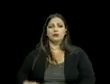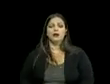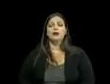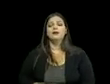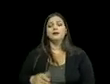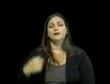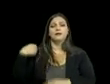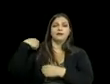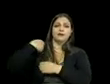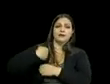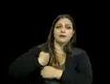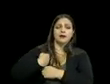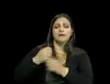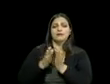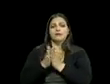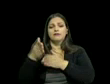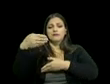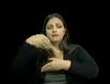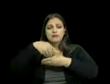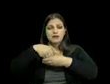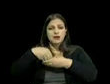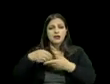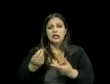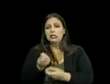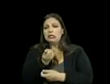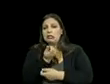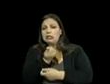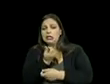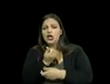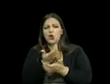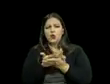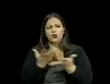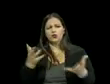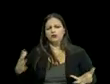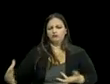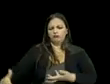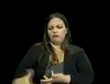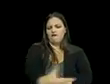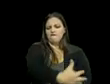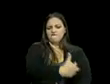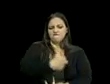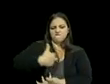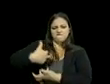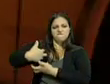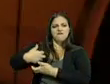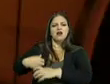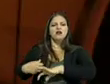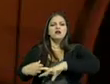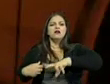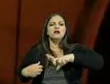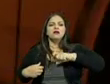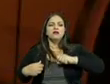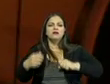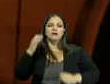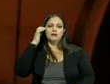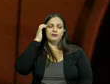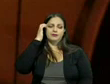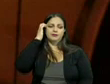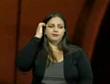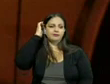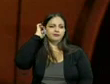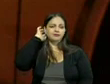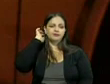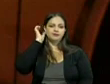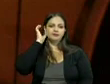les llevaron dinero, todo lo de valor que poseían estos 7 delincuentes armados hasta los dientes, los desvalijaron, les